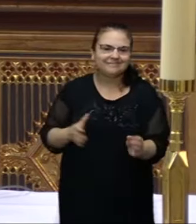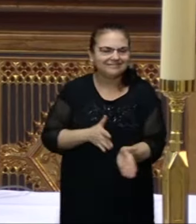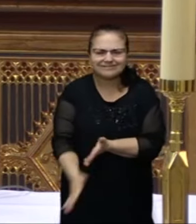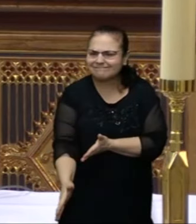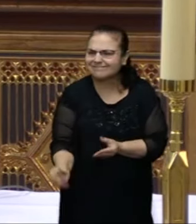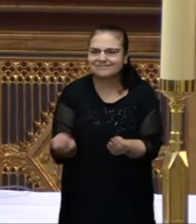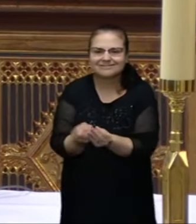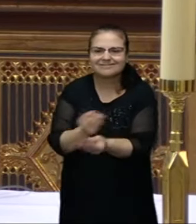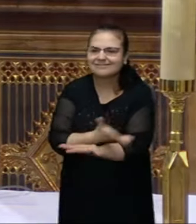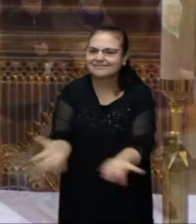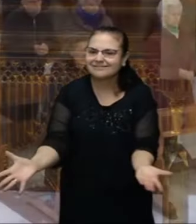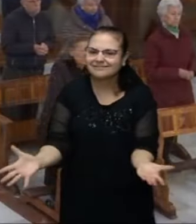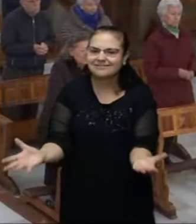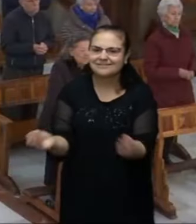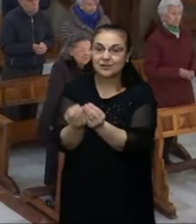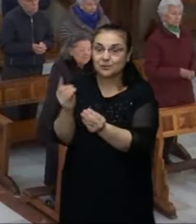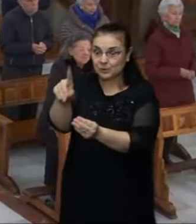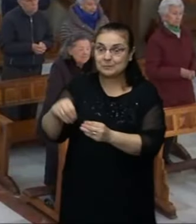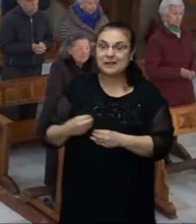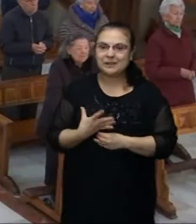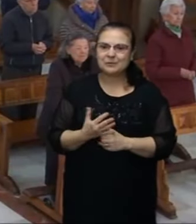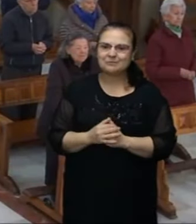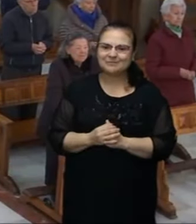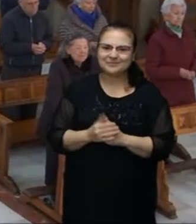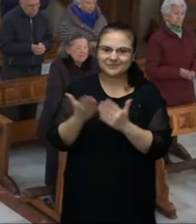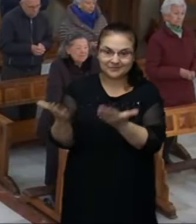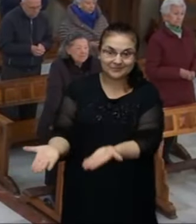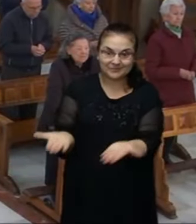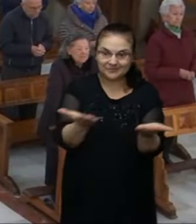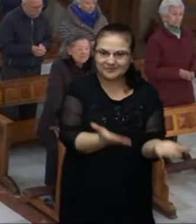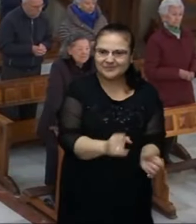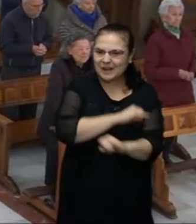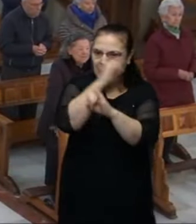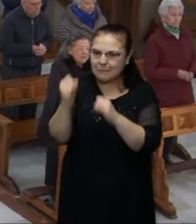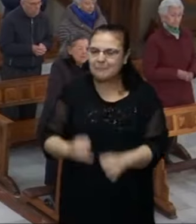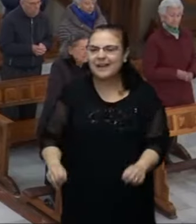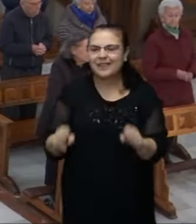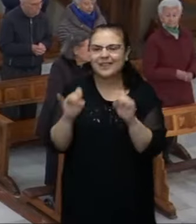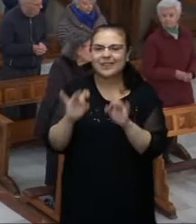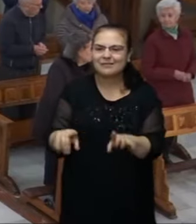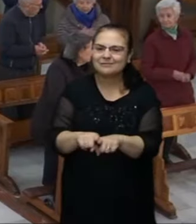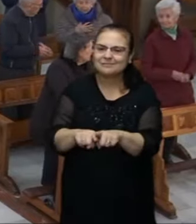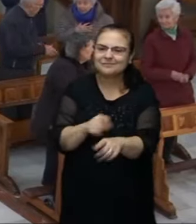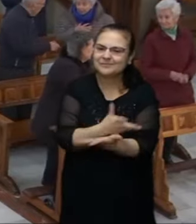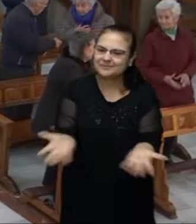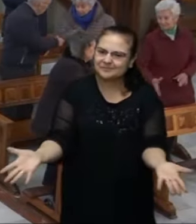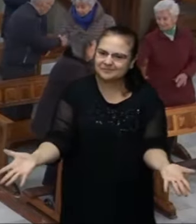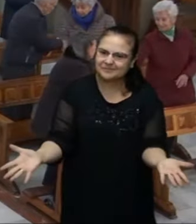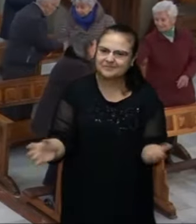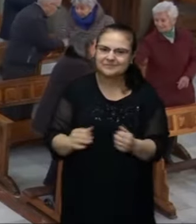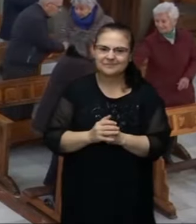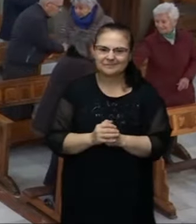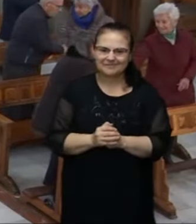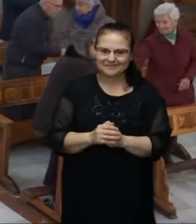esté siempre con vosotros. Daos la paz como hermanos.